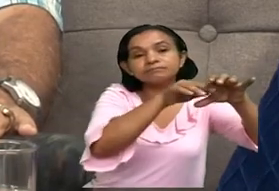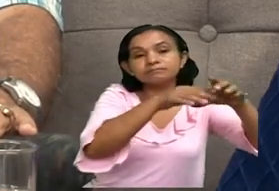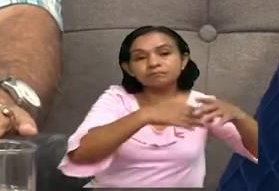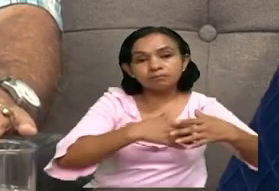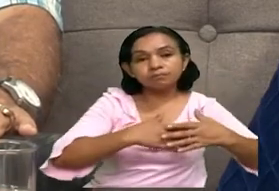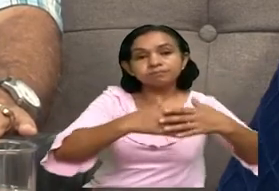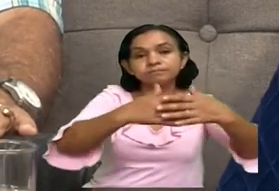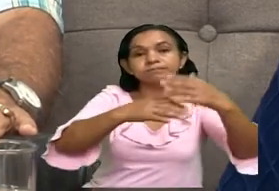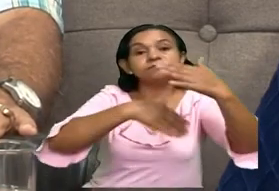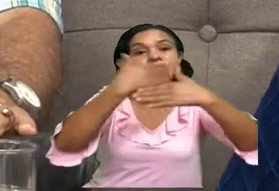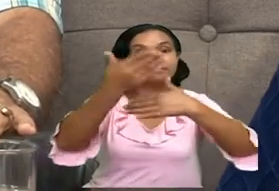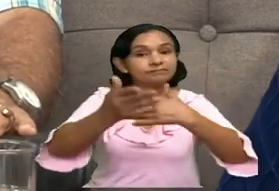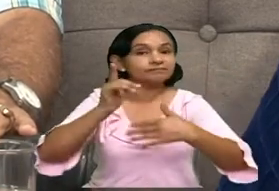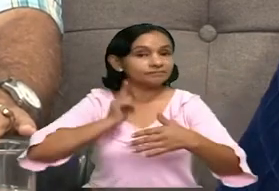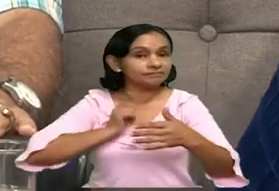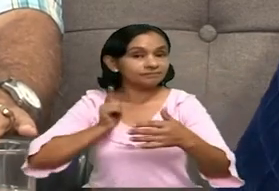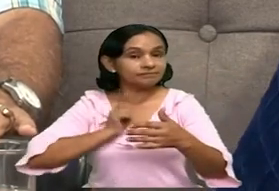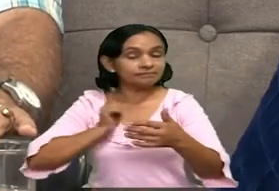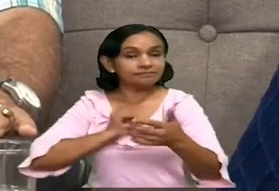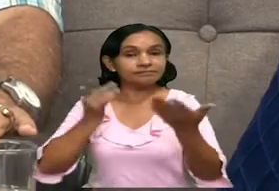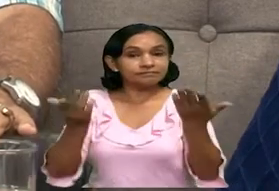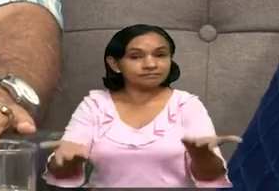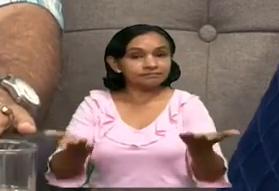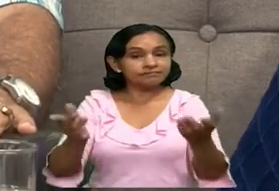una serie de acciones que tienden, como te digo,